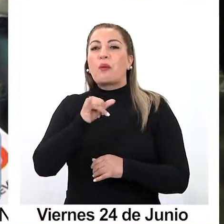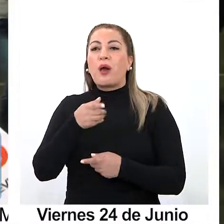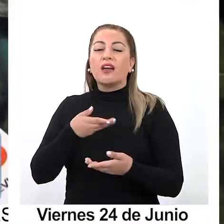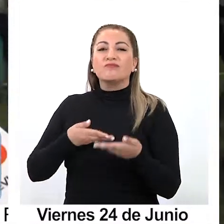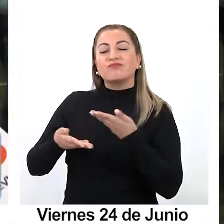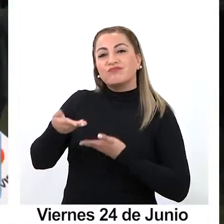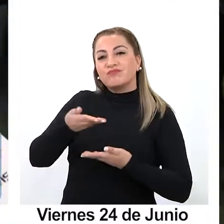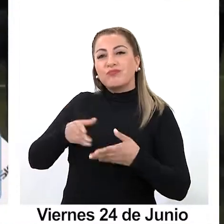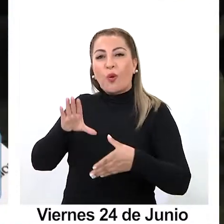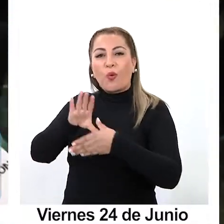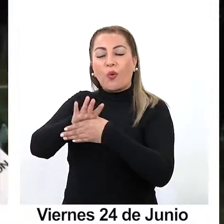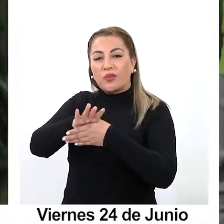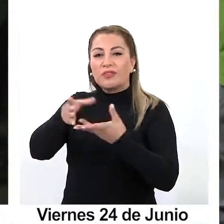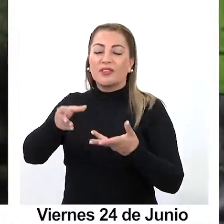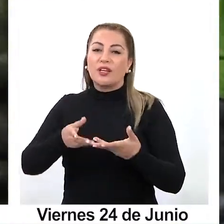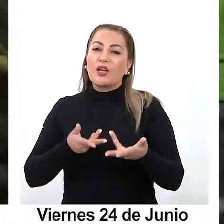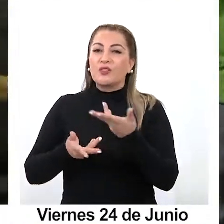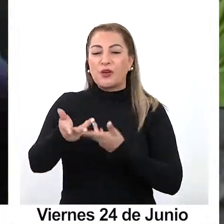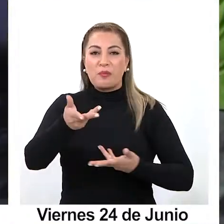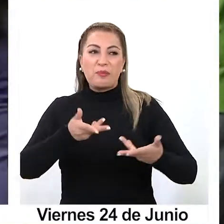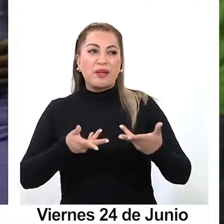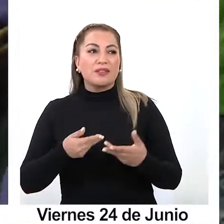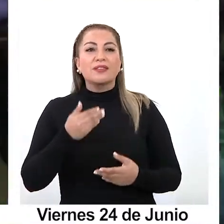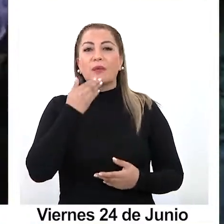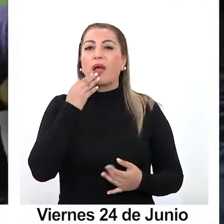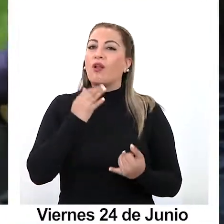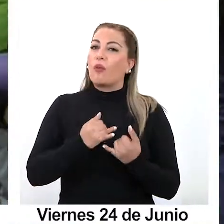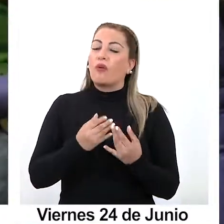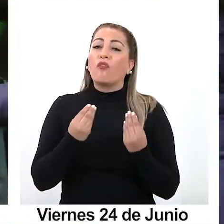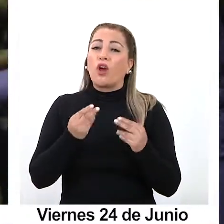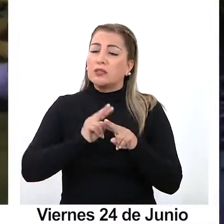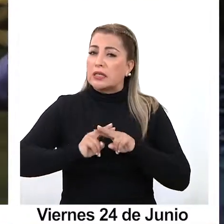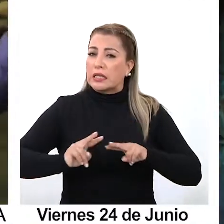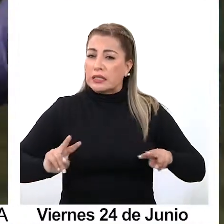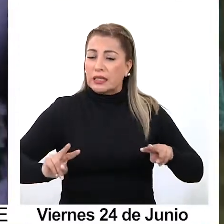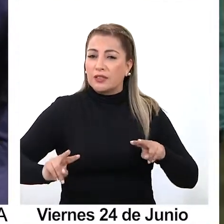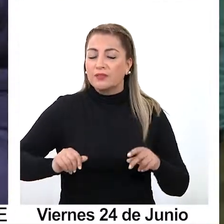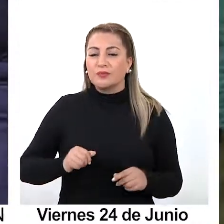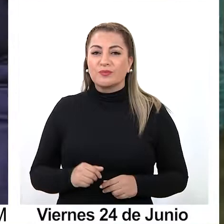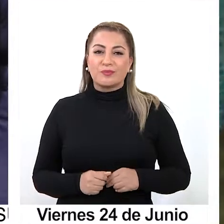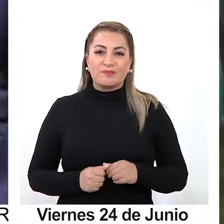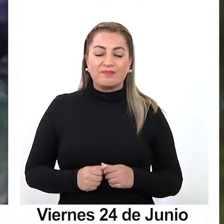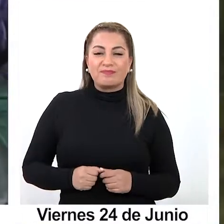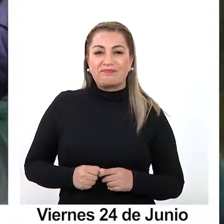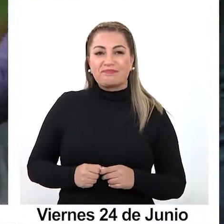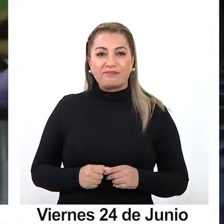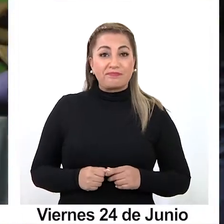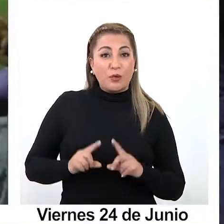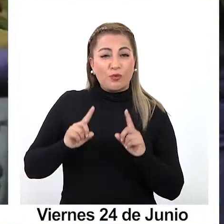hacen sociales, uno se junta, comparte y el ambiente es súper bueno y tranquilo.